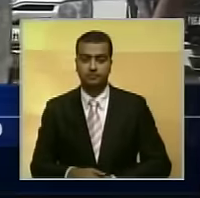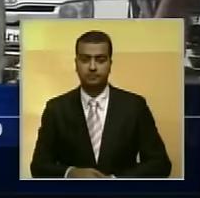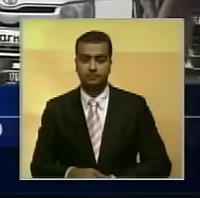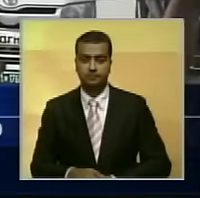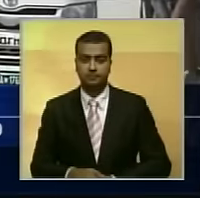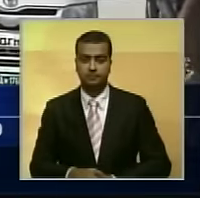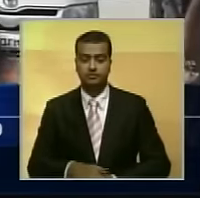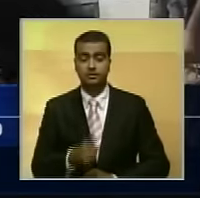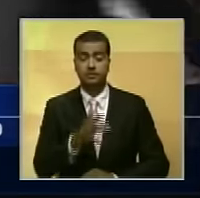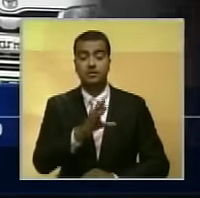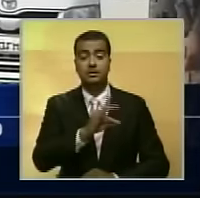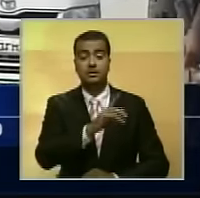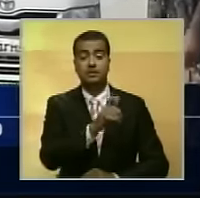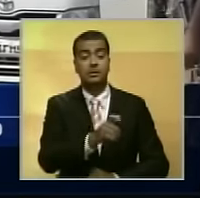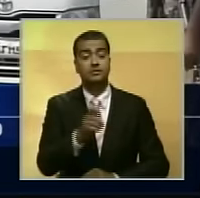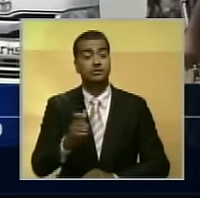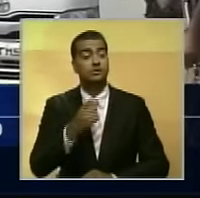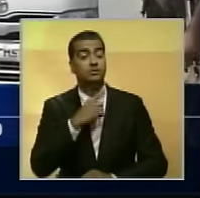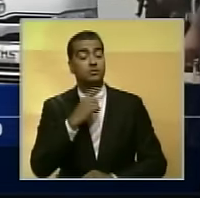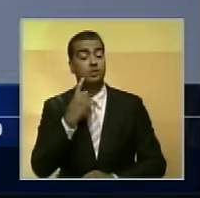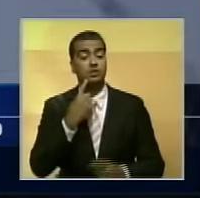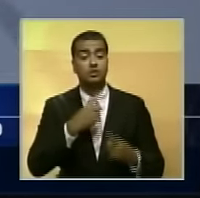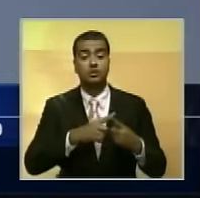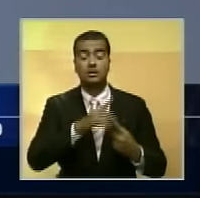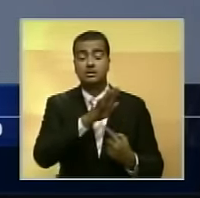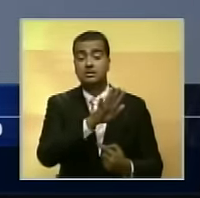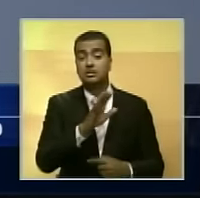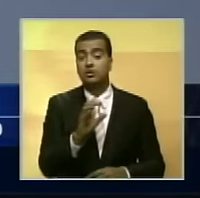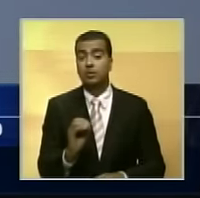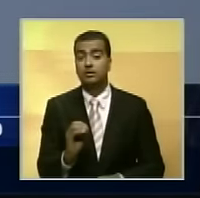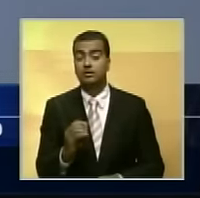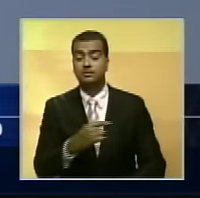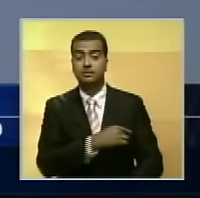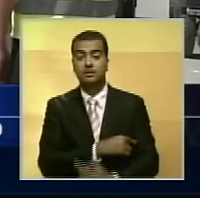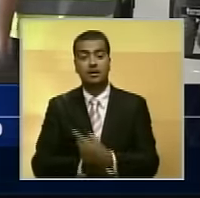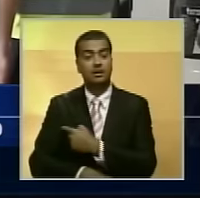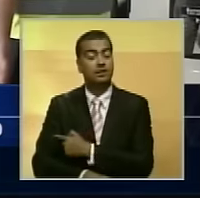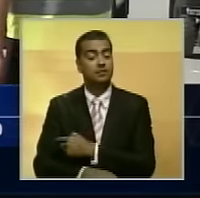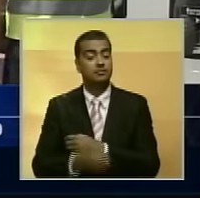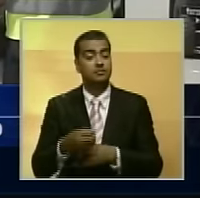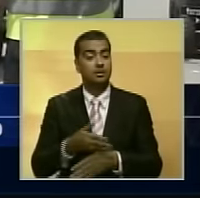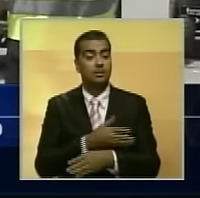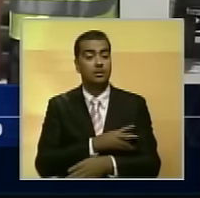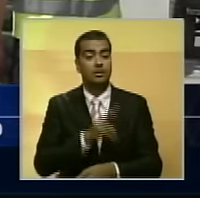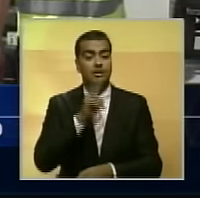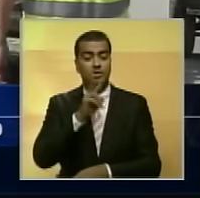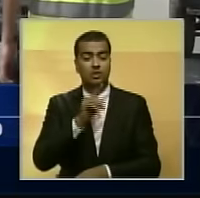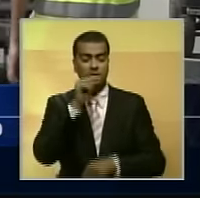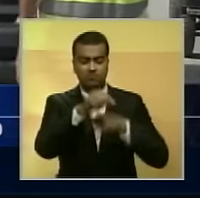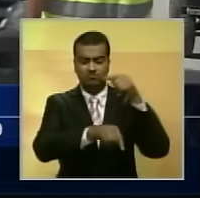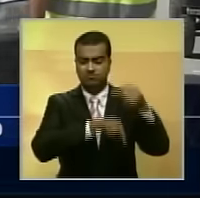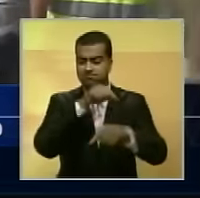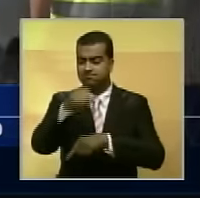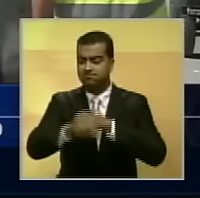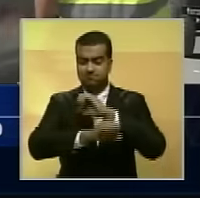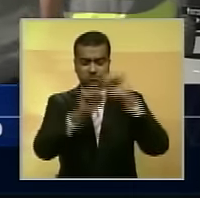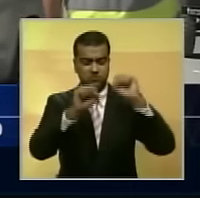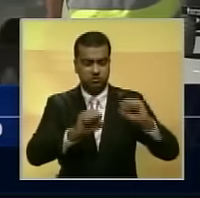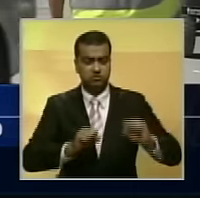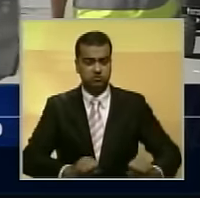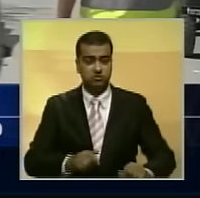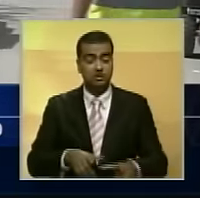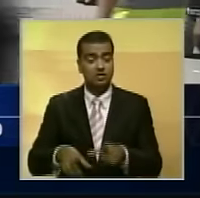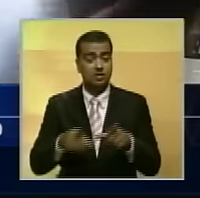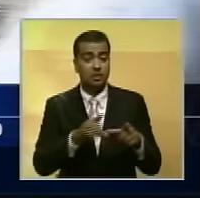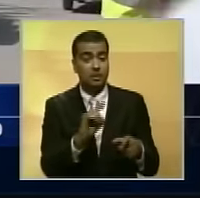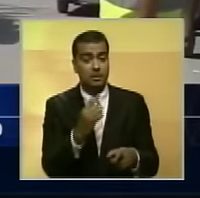Al menos 17 personas fallecieron y otras 50 resultaron heridas tras 2 ataques suicidas con bombas en Pakistán. El